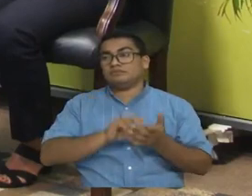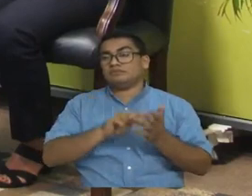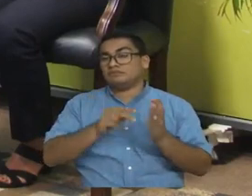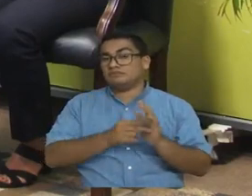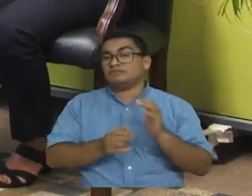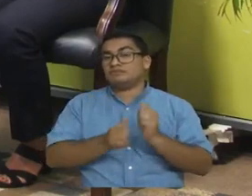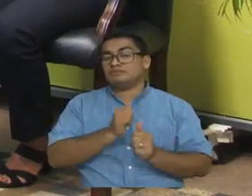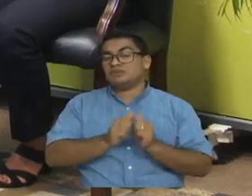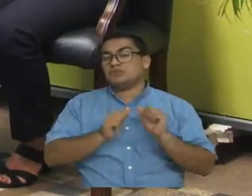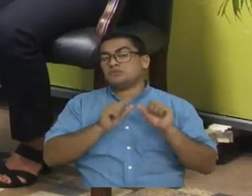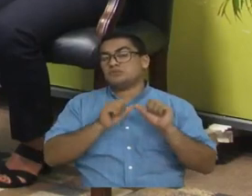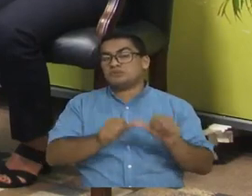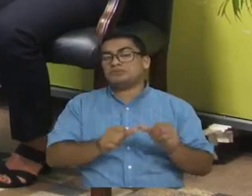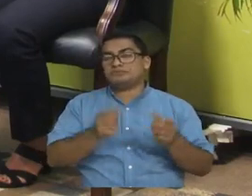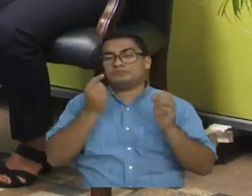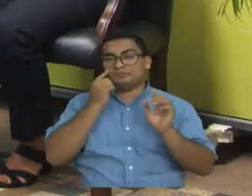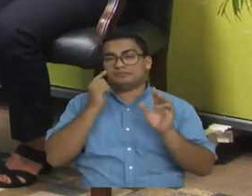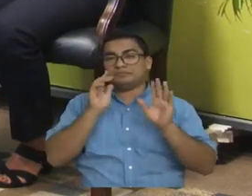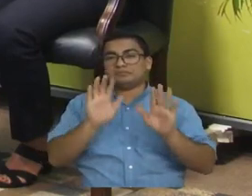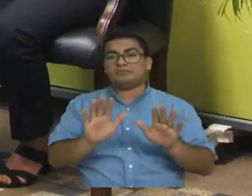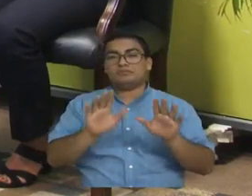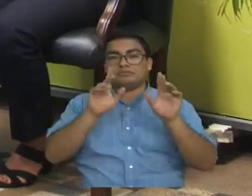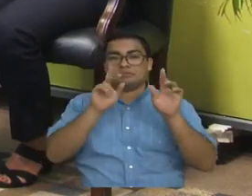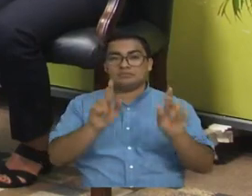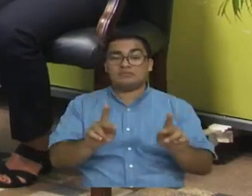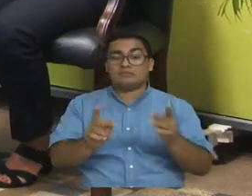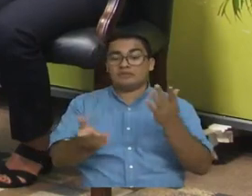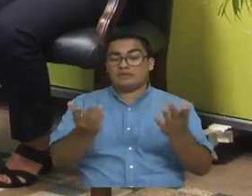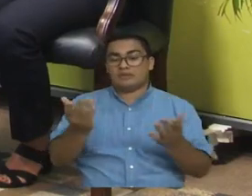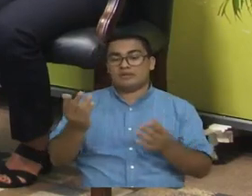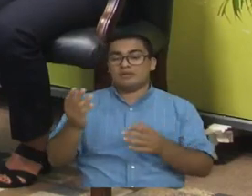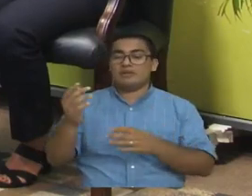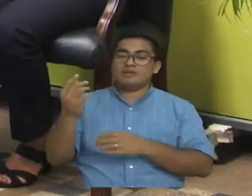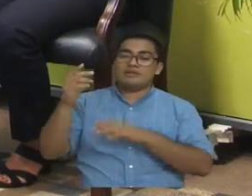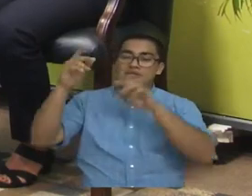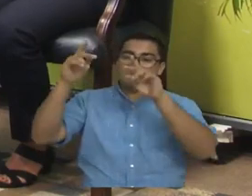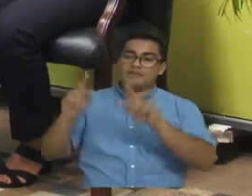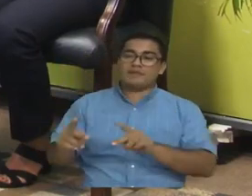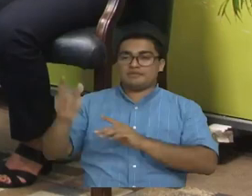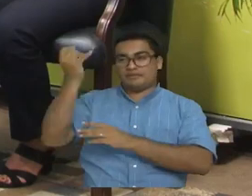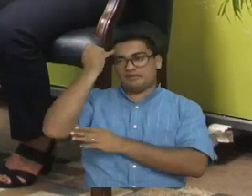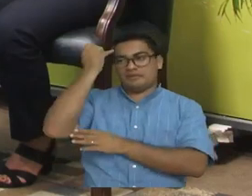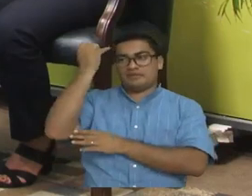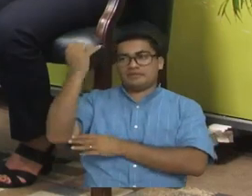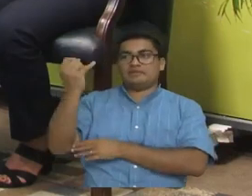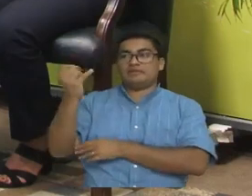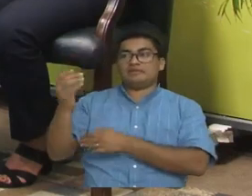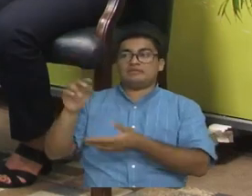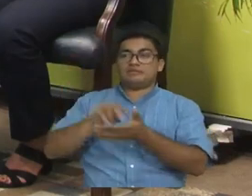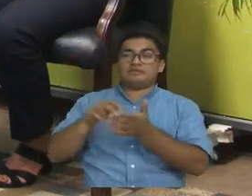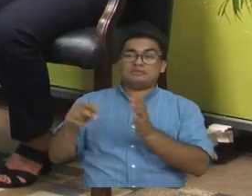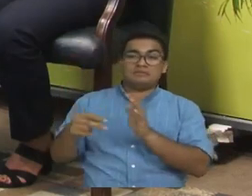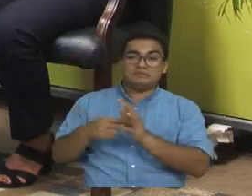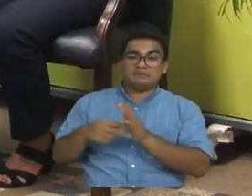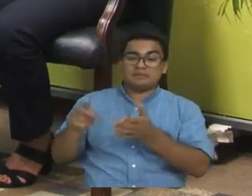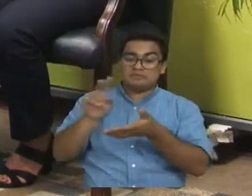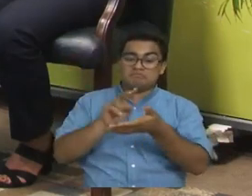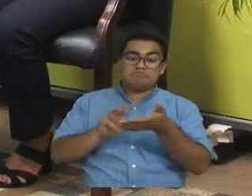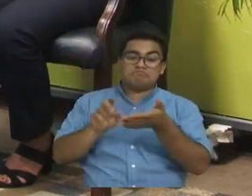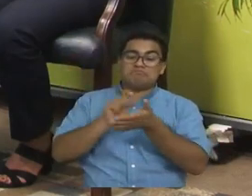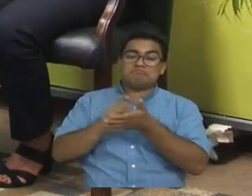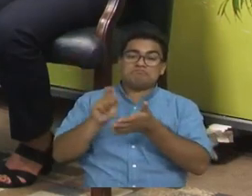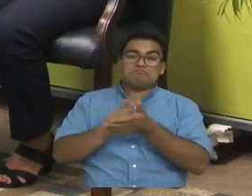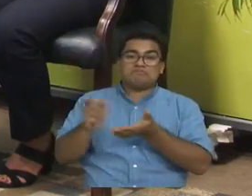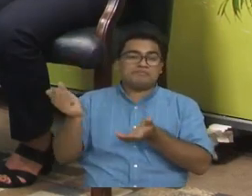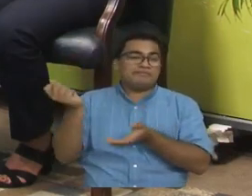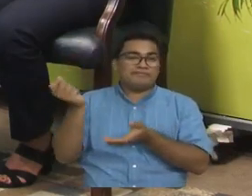supera. Y aunque la persona sea inteligente, si no logra desarrollar un nivel básico de lectura y escritura, no